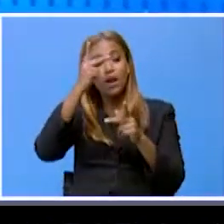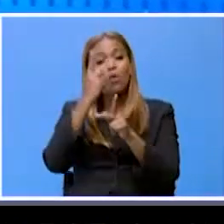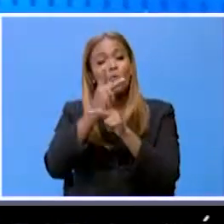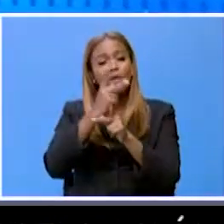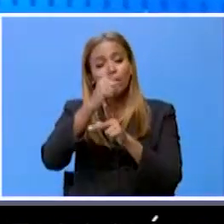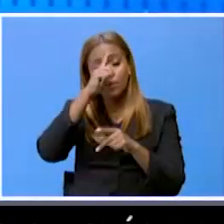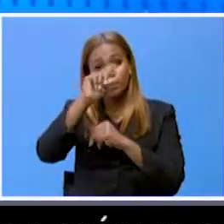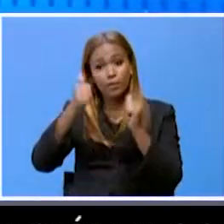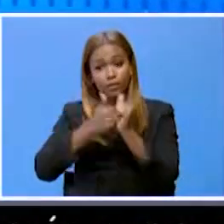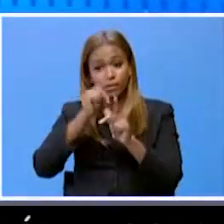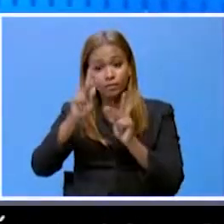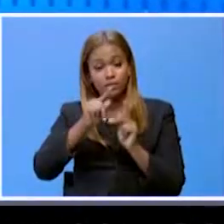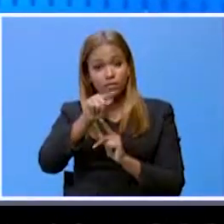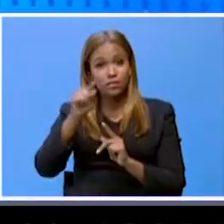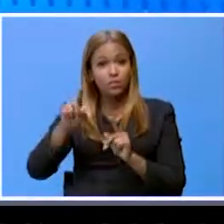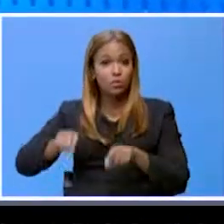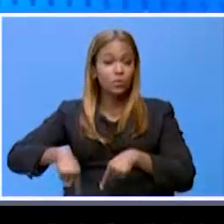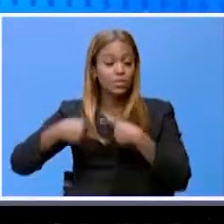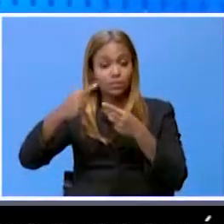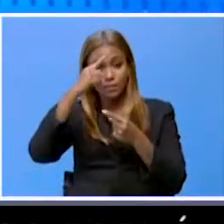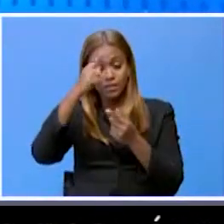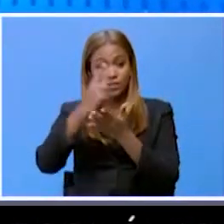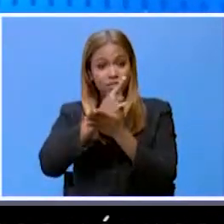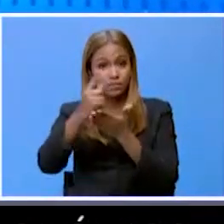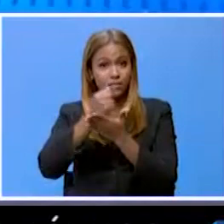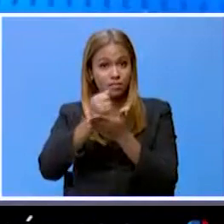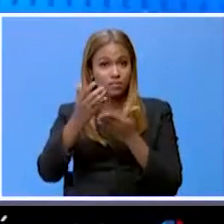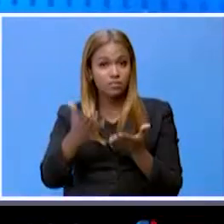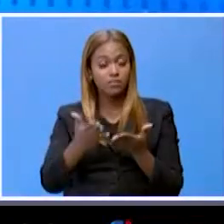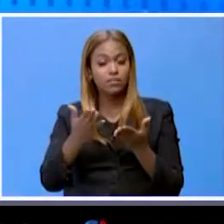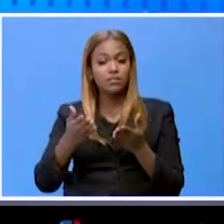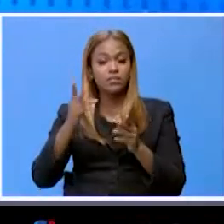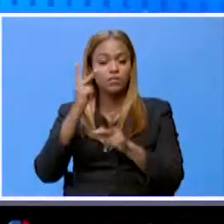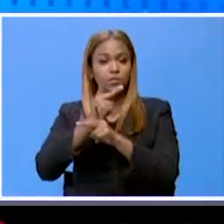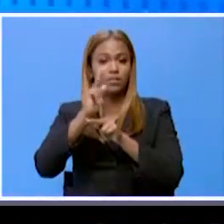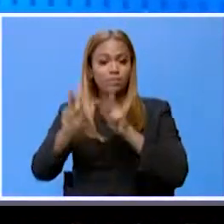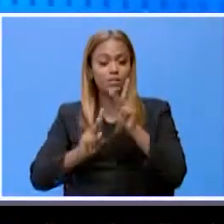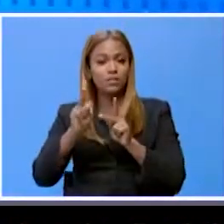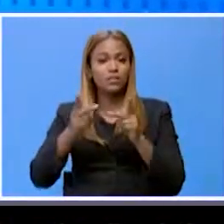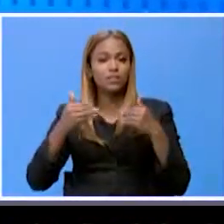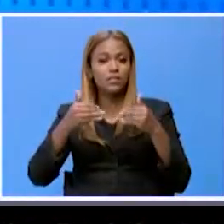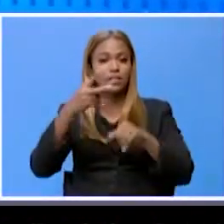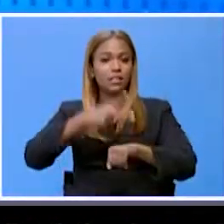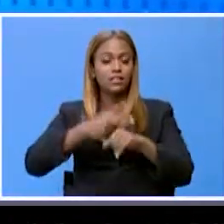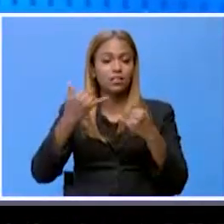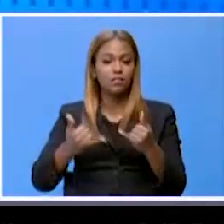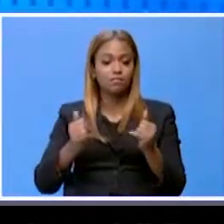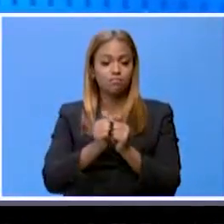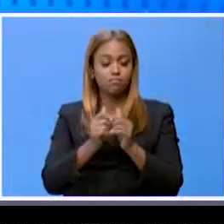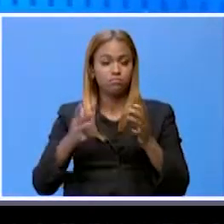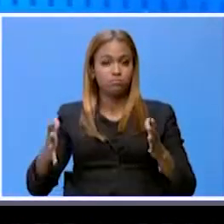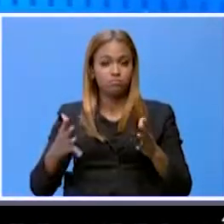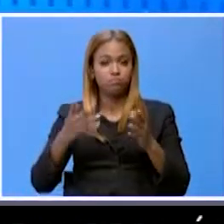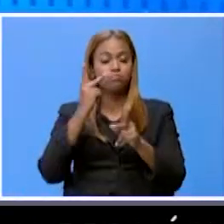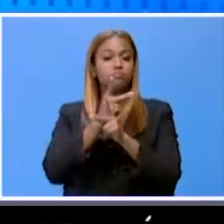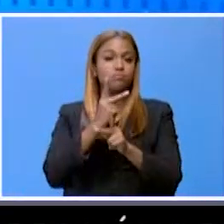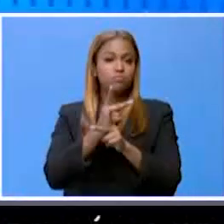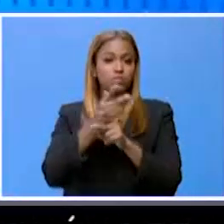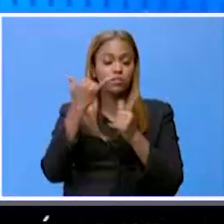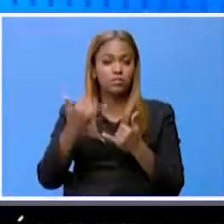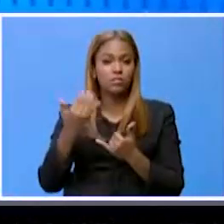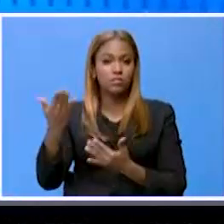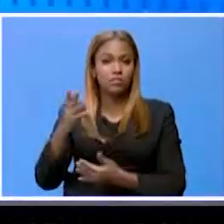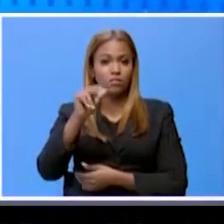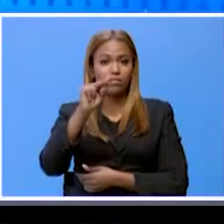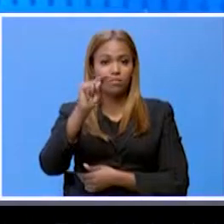prudencia por parte de la población, durante el asueto de la Semana Mayor, la Defensa Civil realizó en la tarde de hoy una amplia campaña preventiva. Nuestro